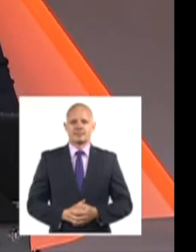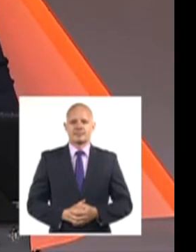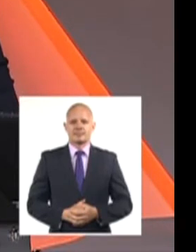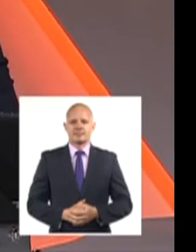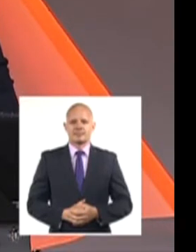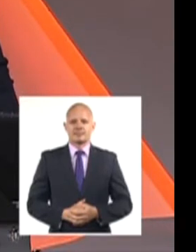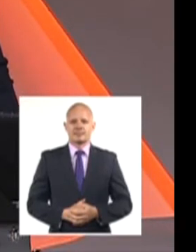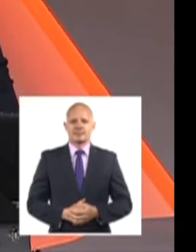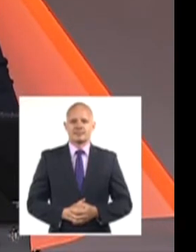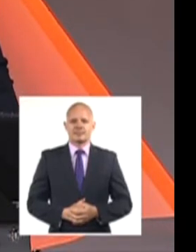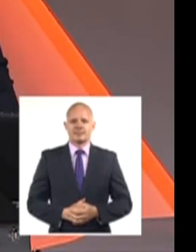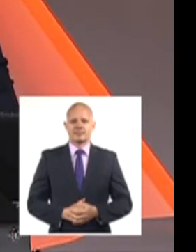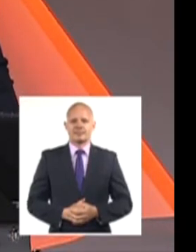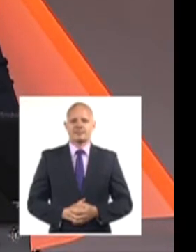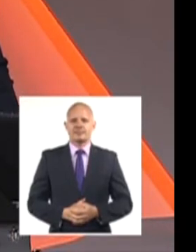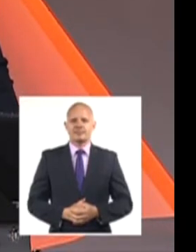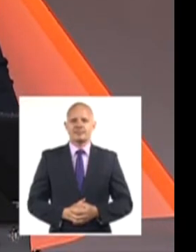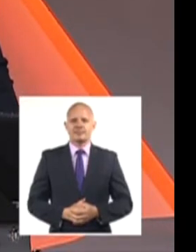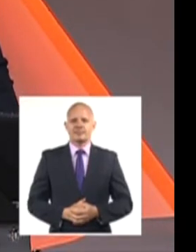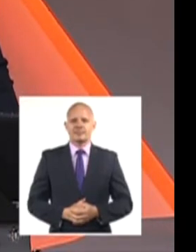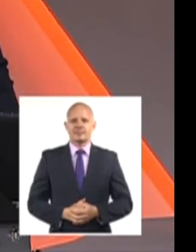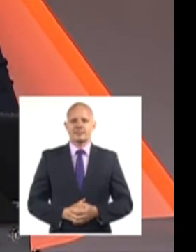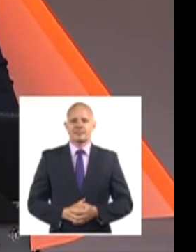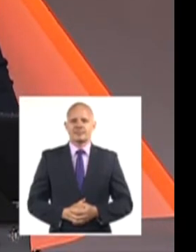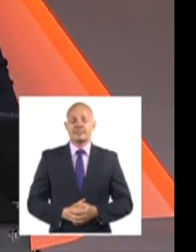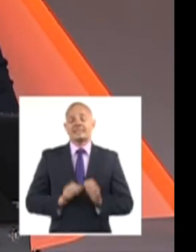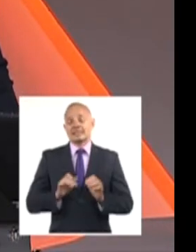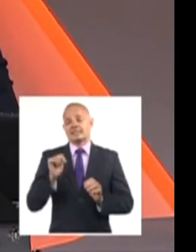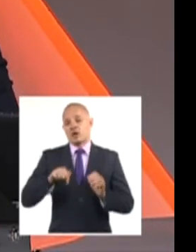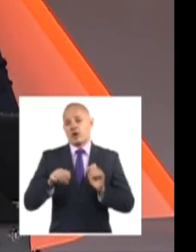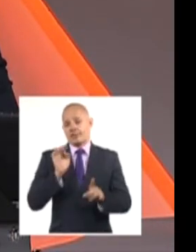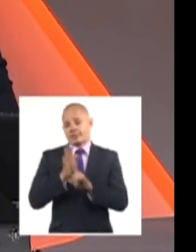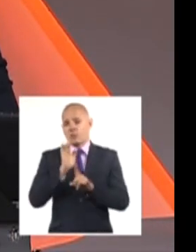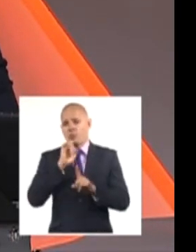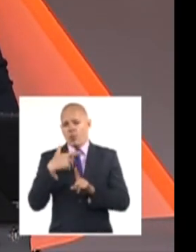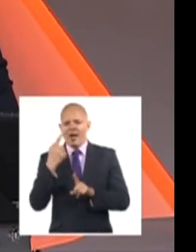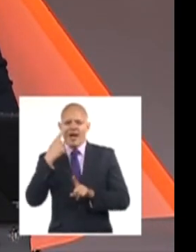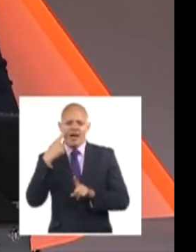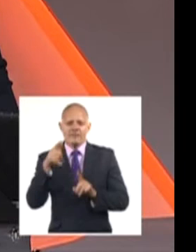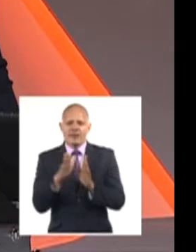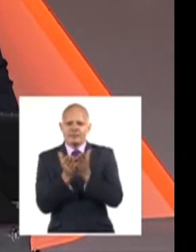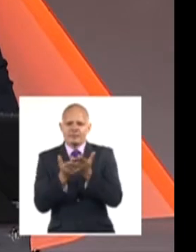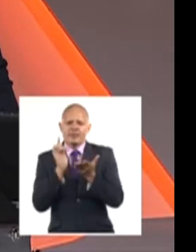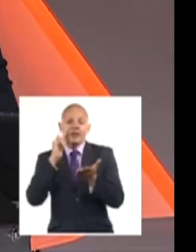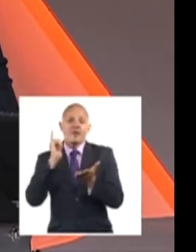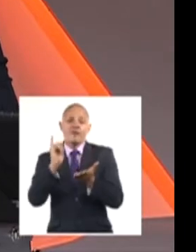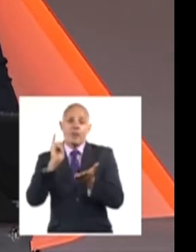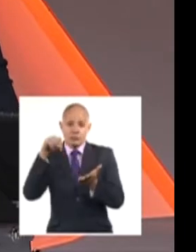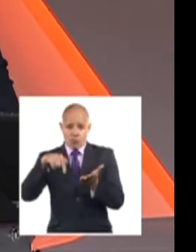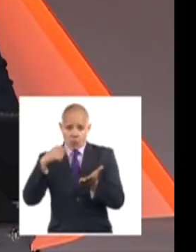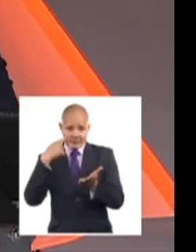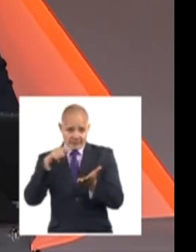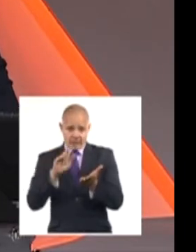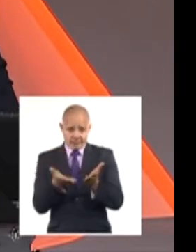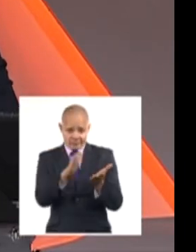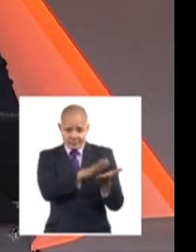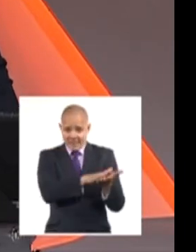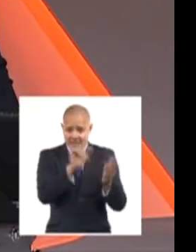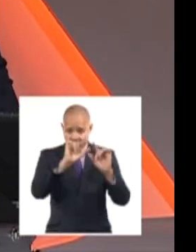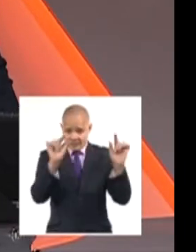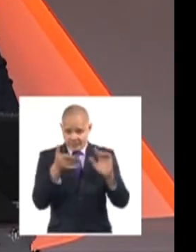y bueno como hacemos habitualmente vamos a comenzar con la noticia del día y es que ya comenzaron las